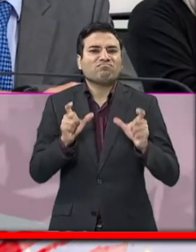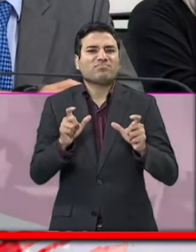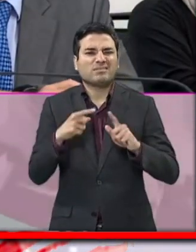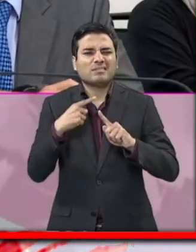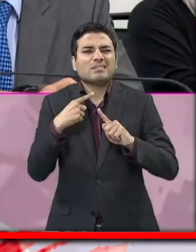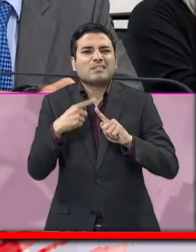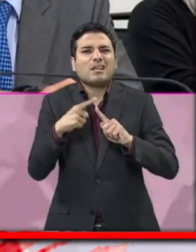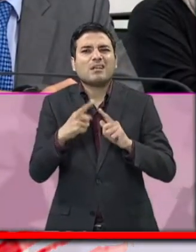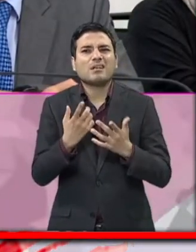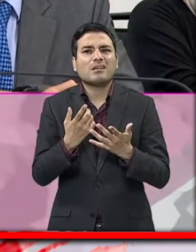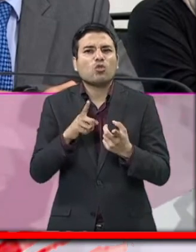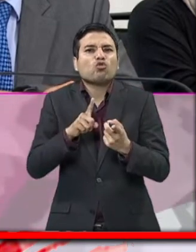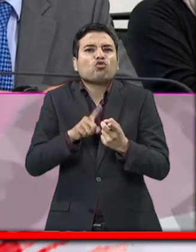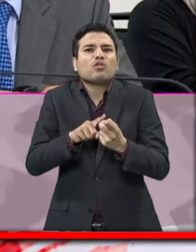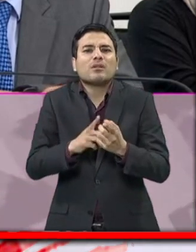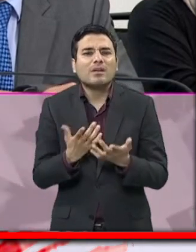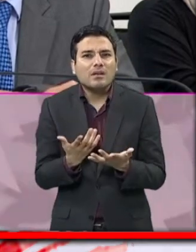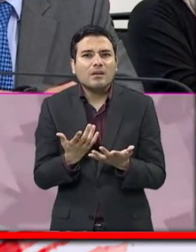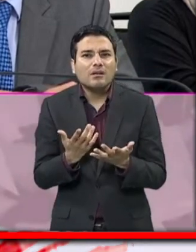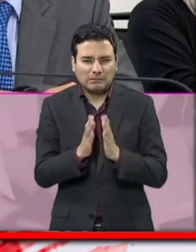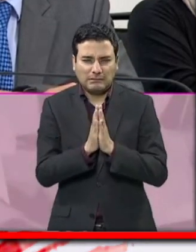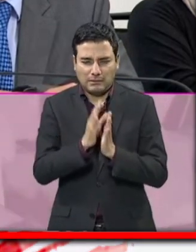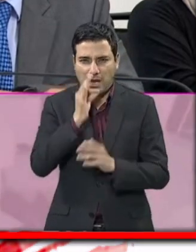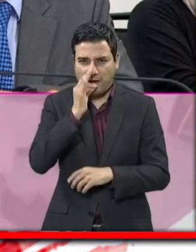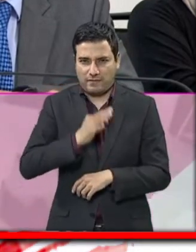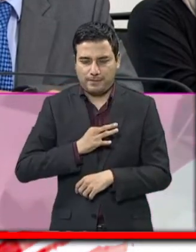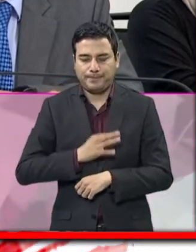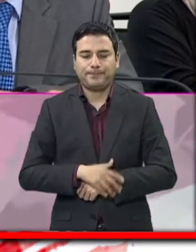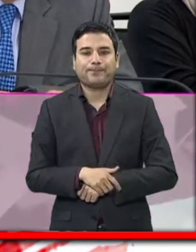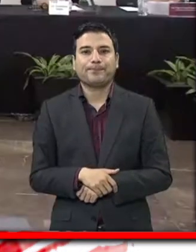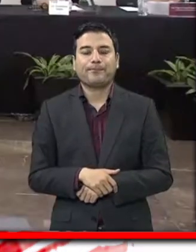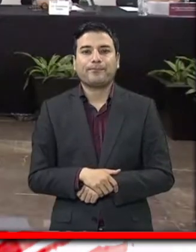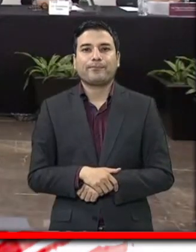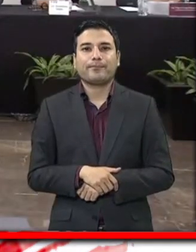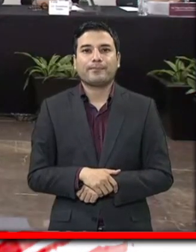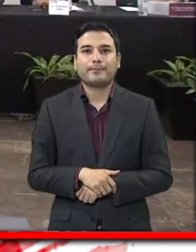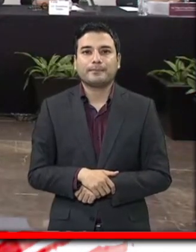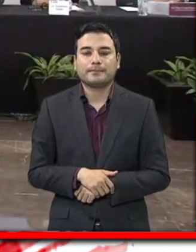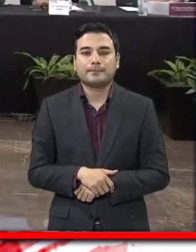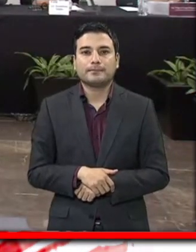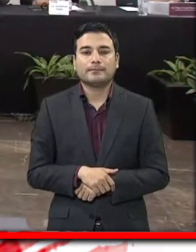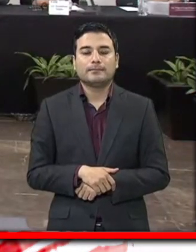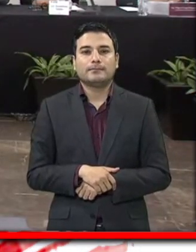de qué nivel de seguridad se trata y en qué entidades por favor